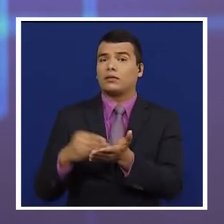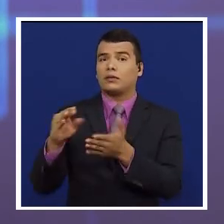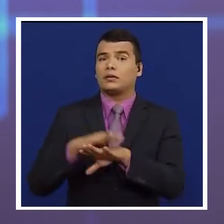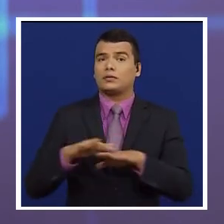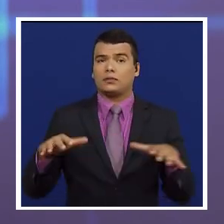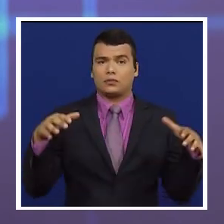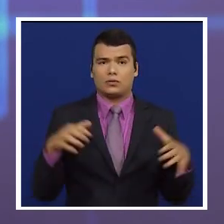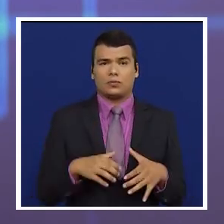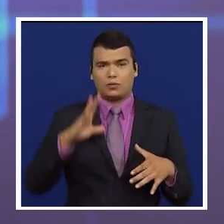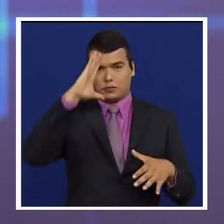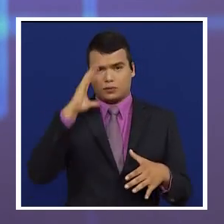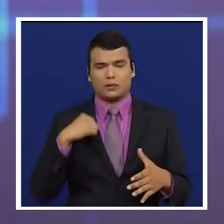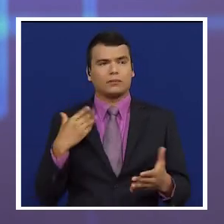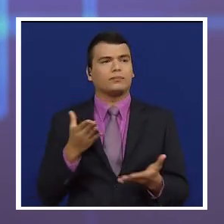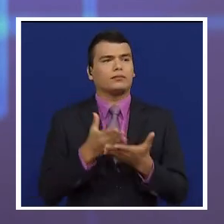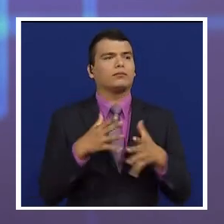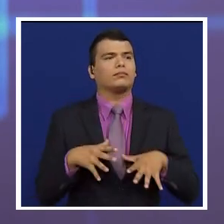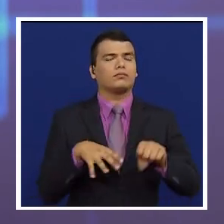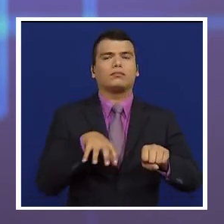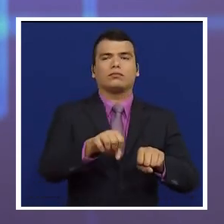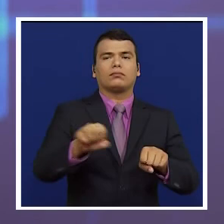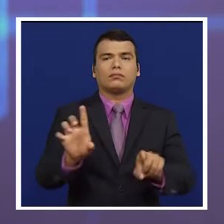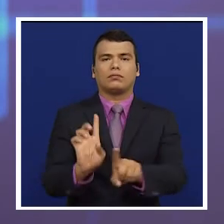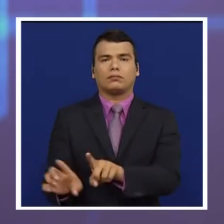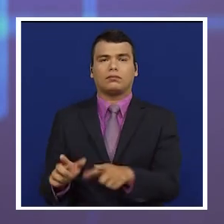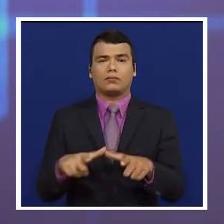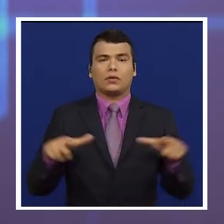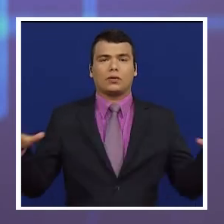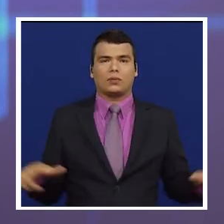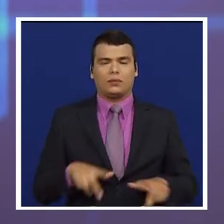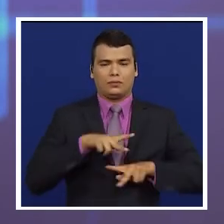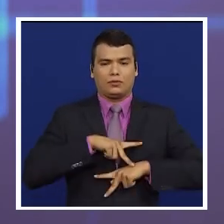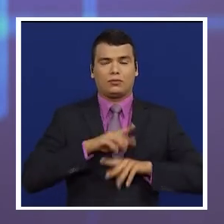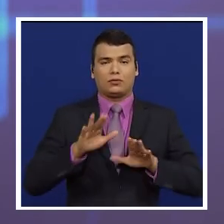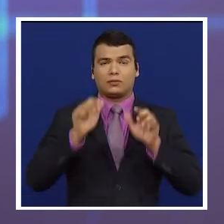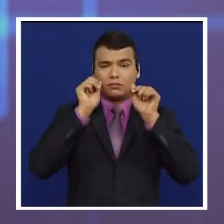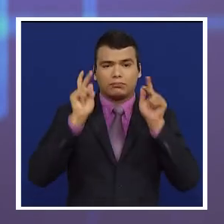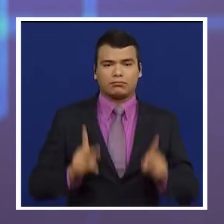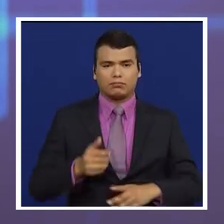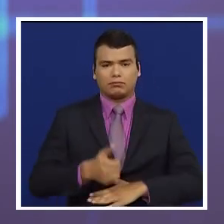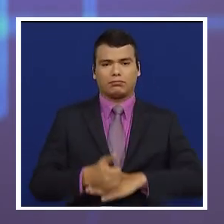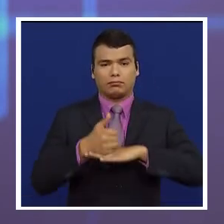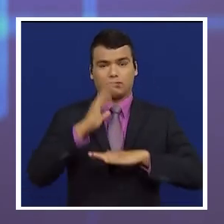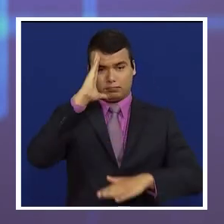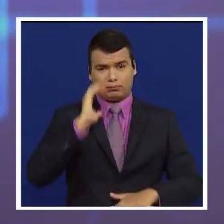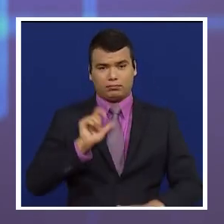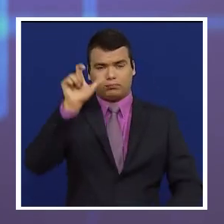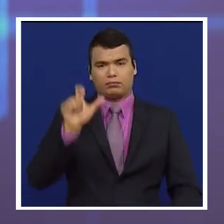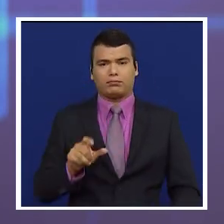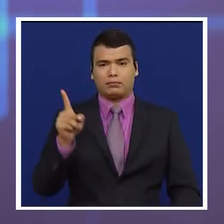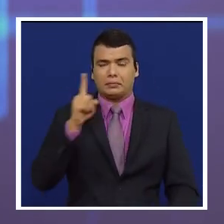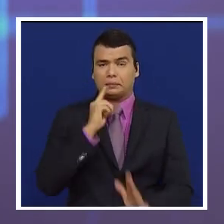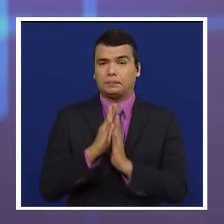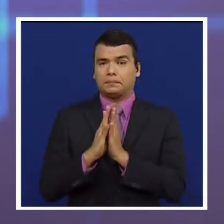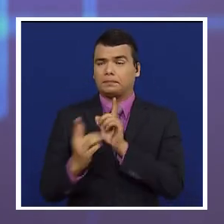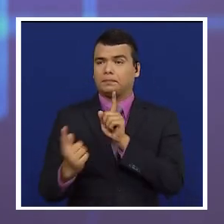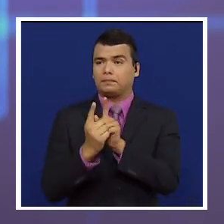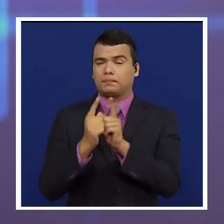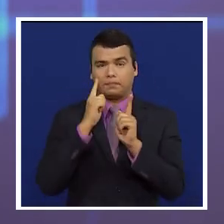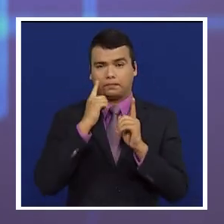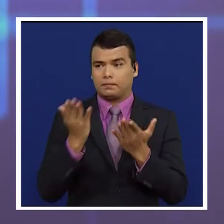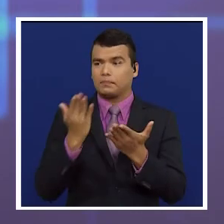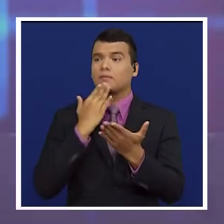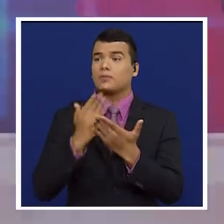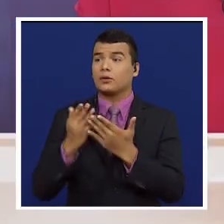adelantar extinciones de dominio a los propietarios de los locales. Con el comandante de la Policía de Cali está Gustavo Andrés González. Gustavo, buenos días.